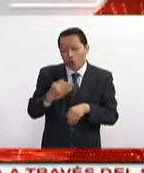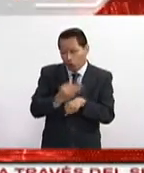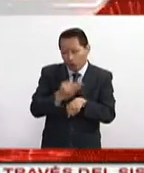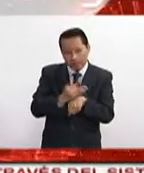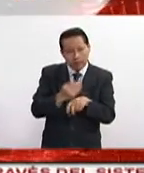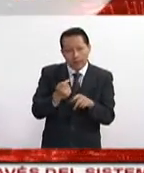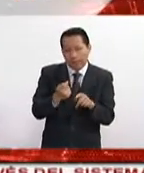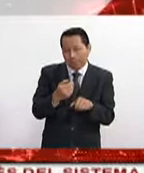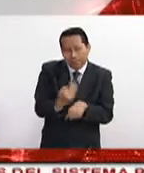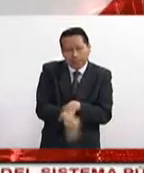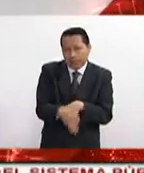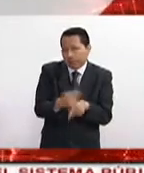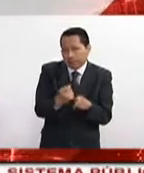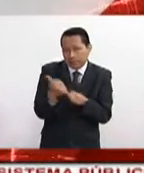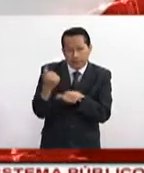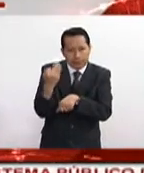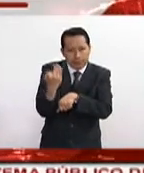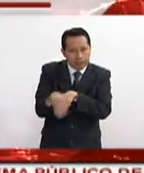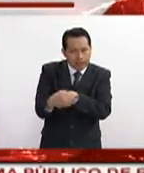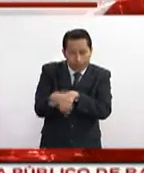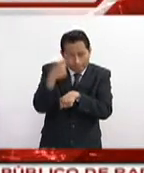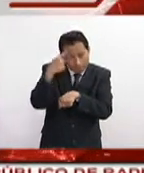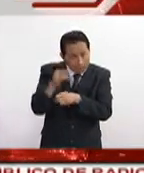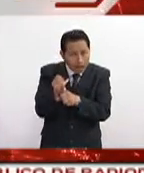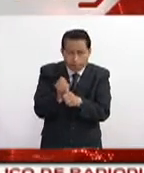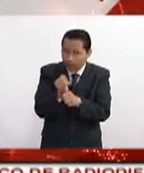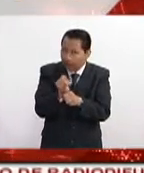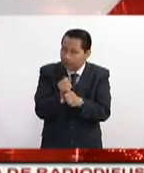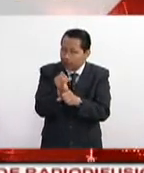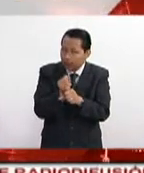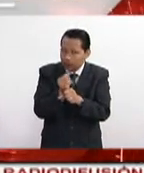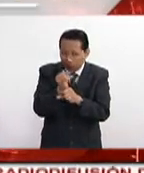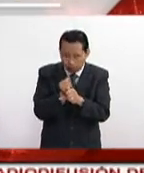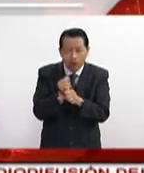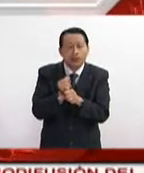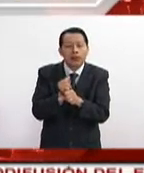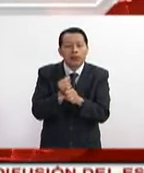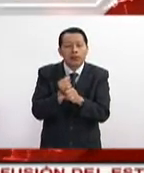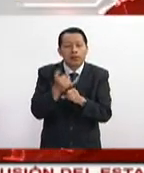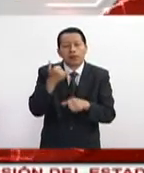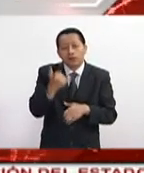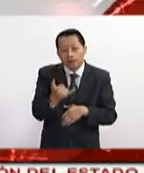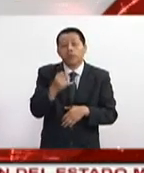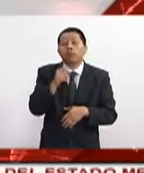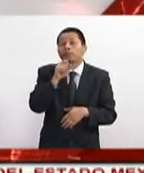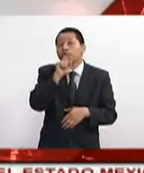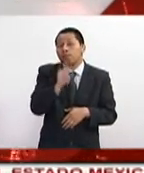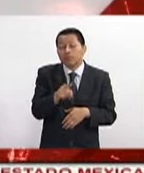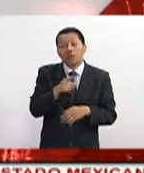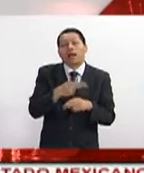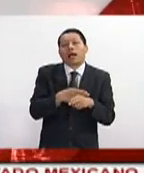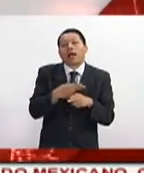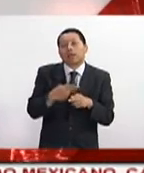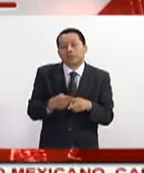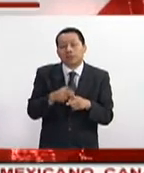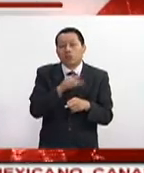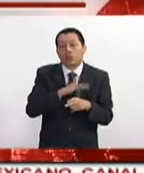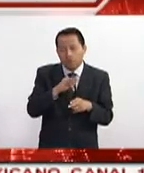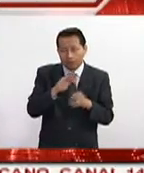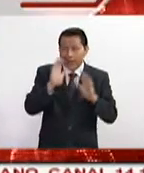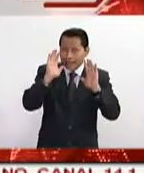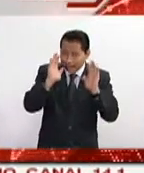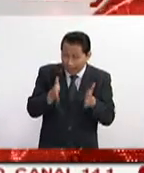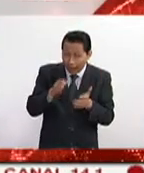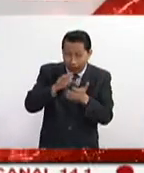momento retirados de sus tareas para las investigaciones correspondientes y sea hasta entonces, una vez que se